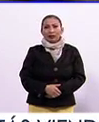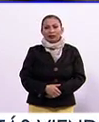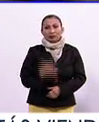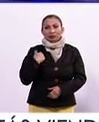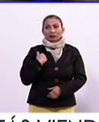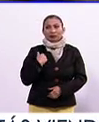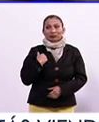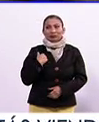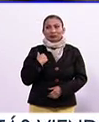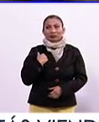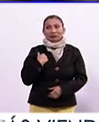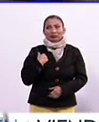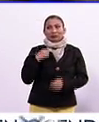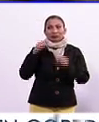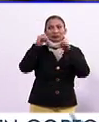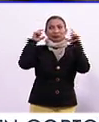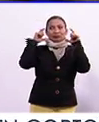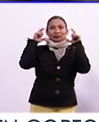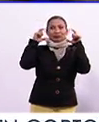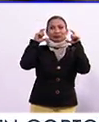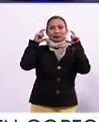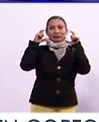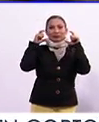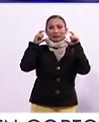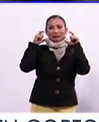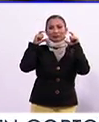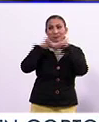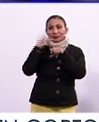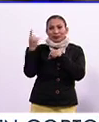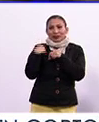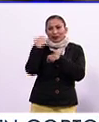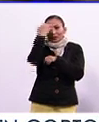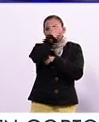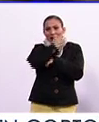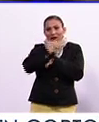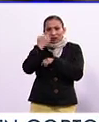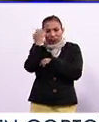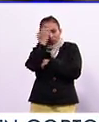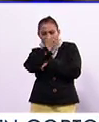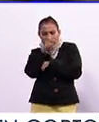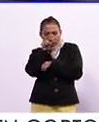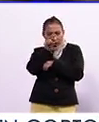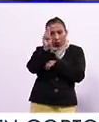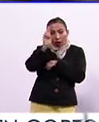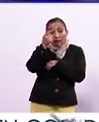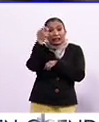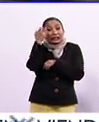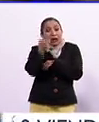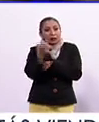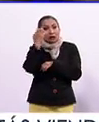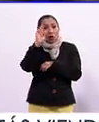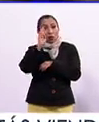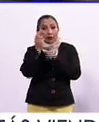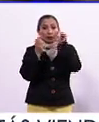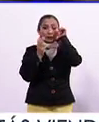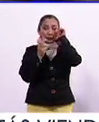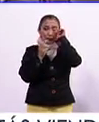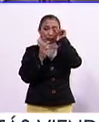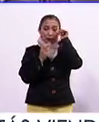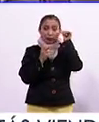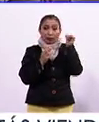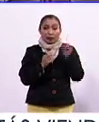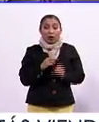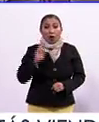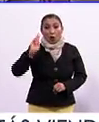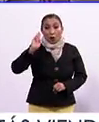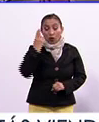Yo me quedé con los ojos cuadrados. Porque pues era una evaluación de la universidad. Es una universidad